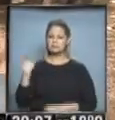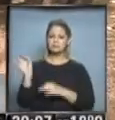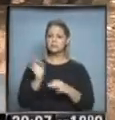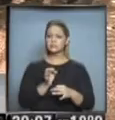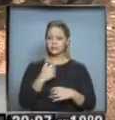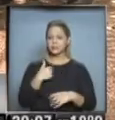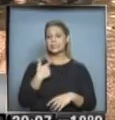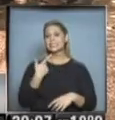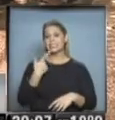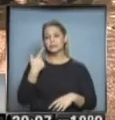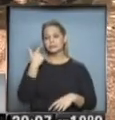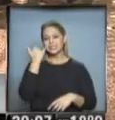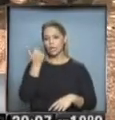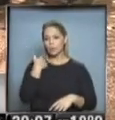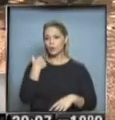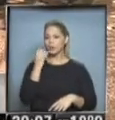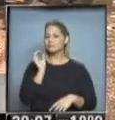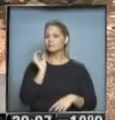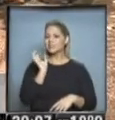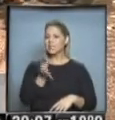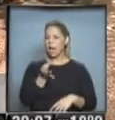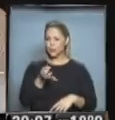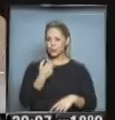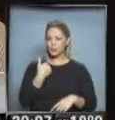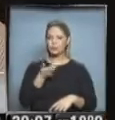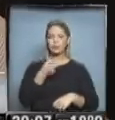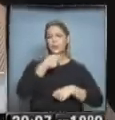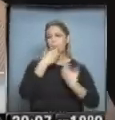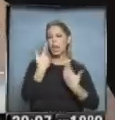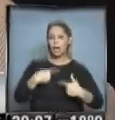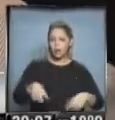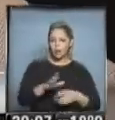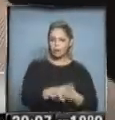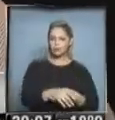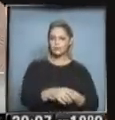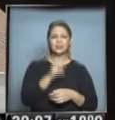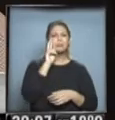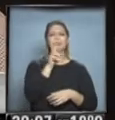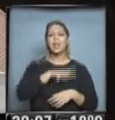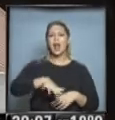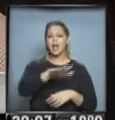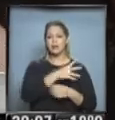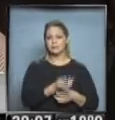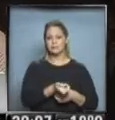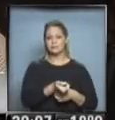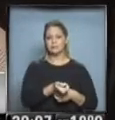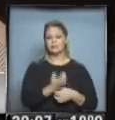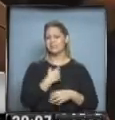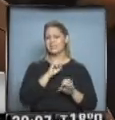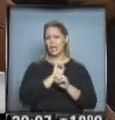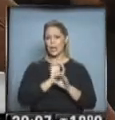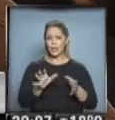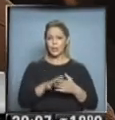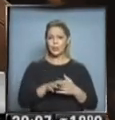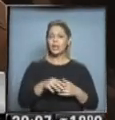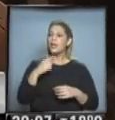ya era, se veía porque hacen lo que quieren. Mirá lo que es esto, es un desastre.